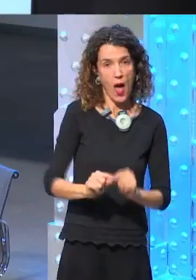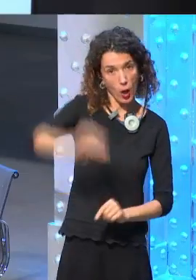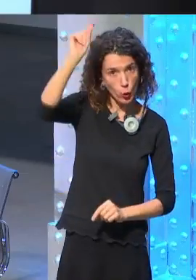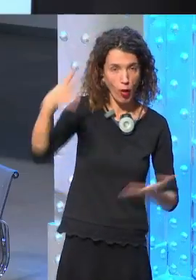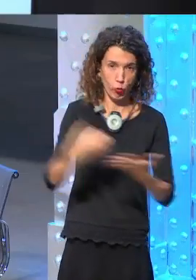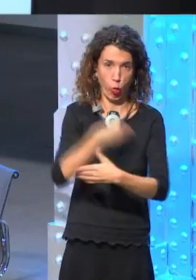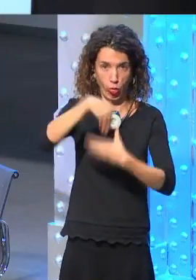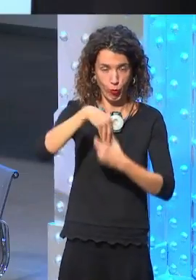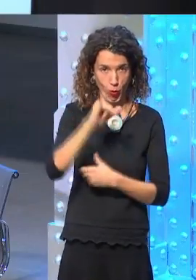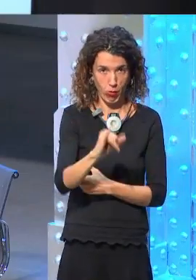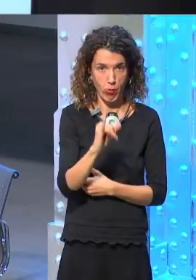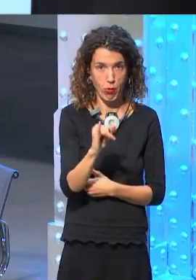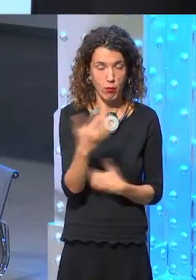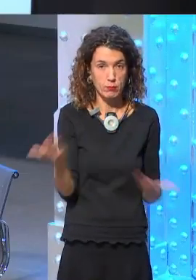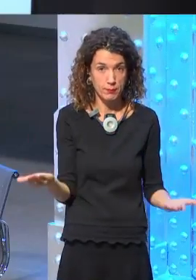altura. Y